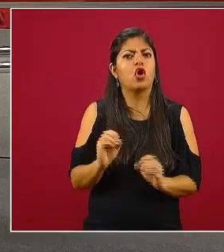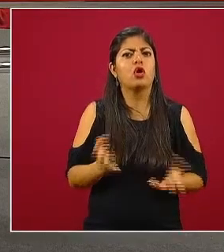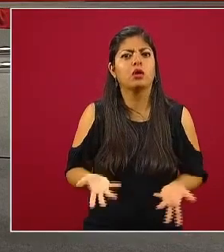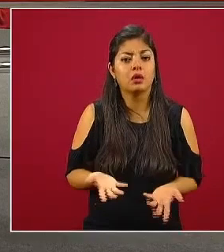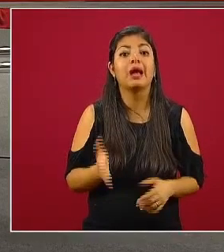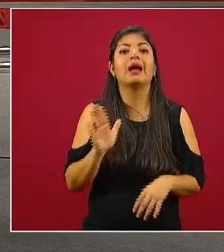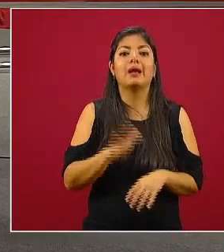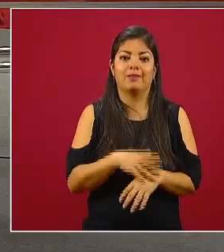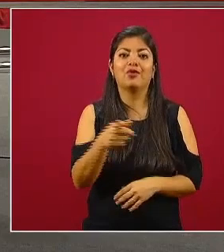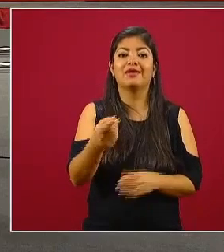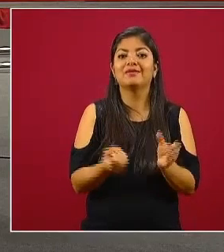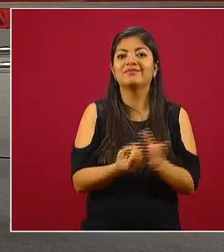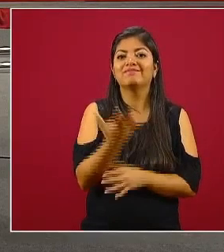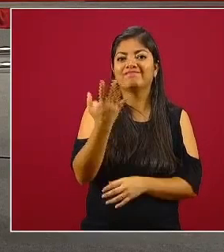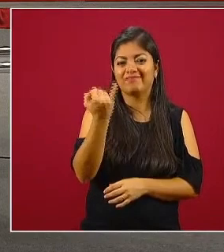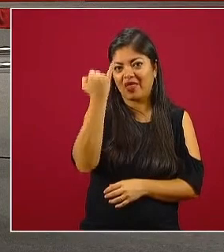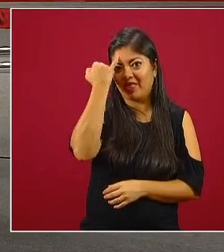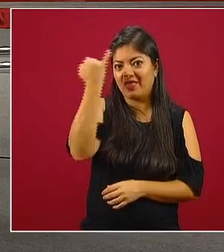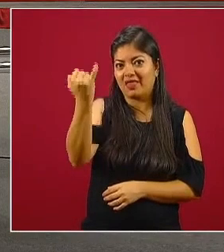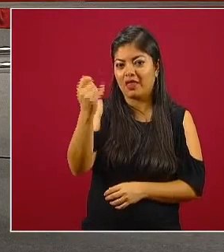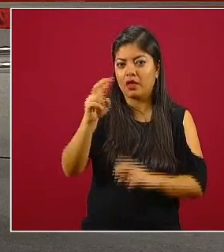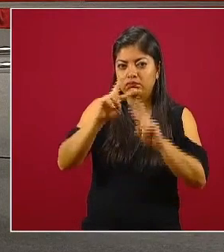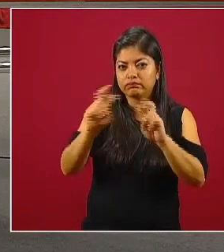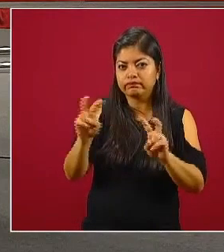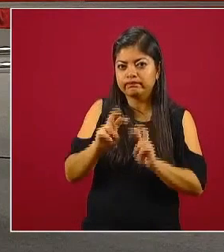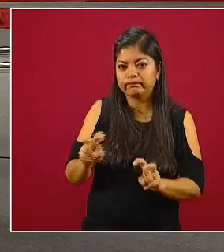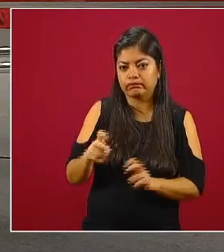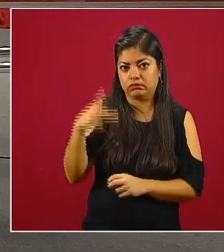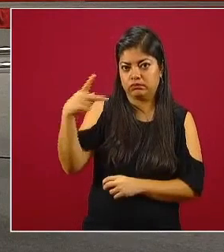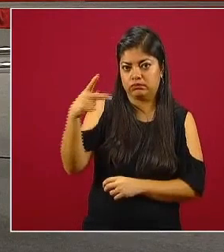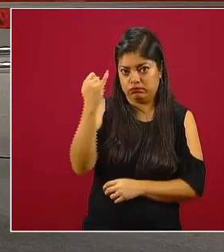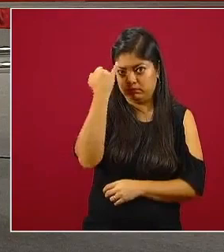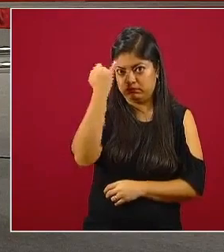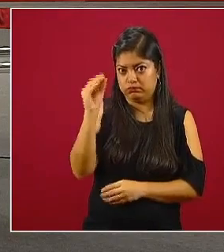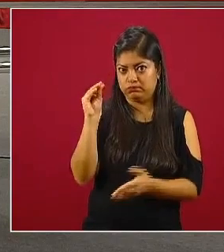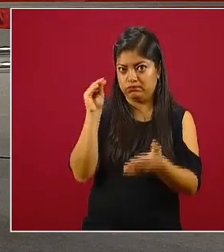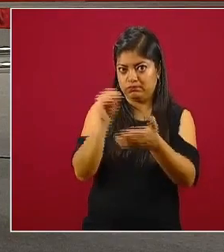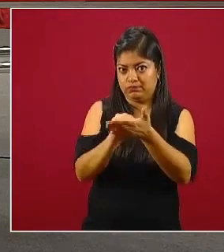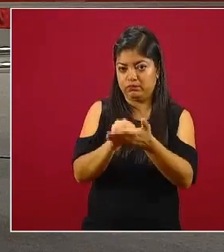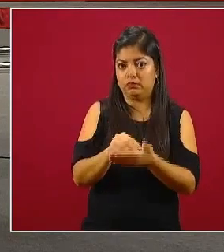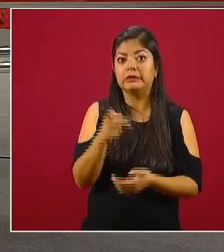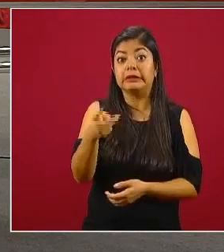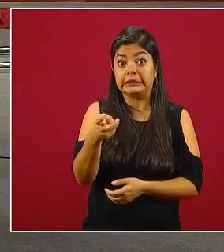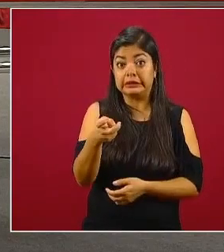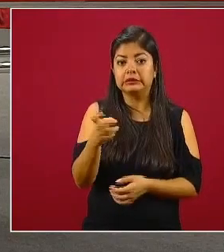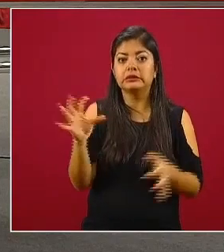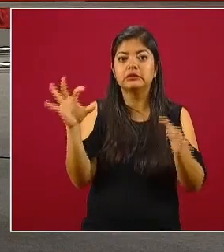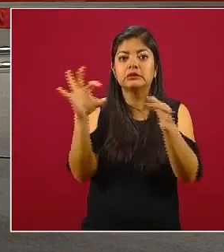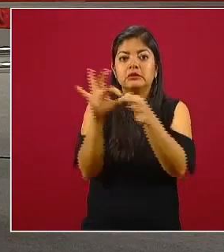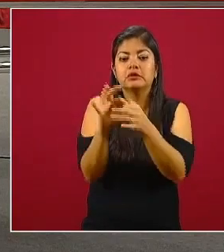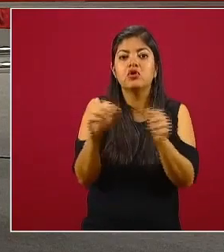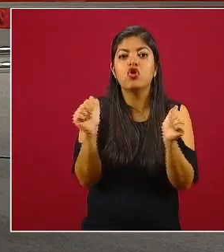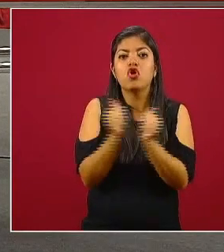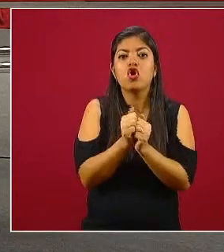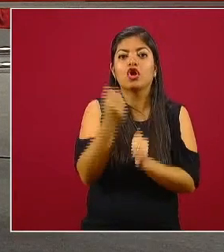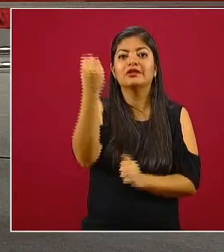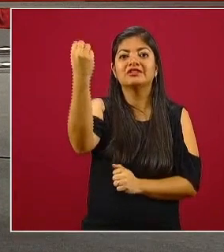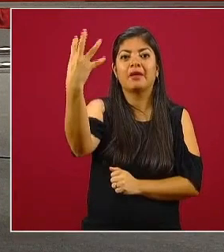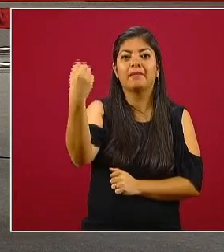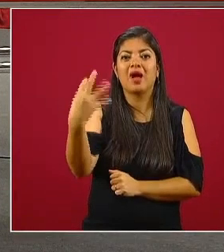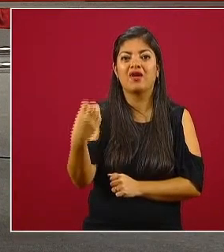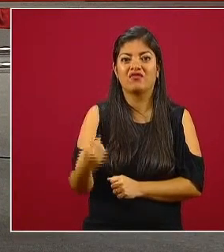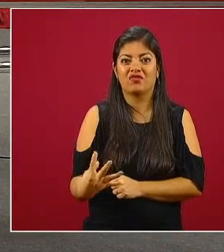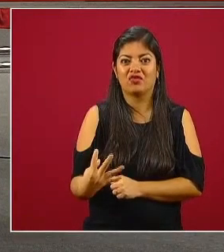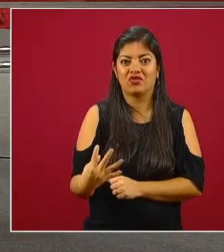una innovación del grupo que hace el análisis. Segundo, porque correlaciona con el semáforo de